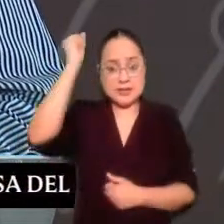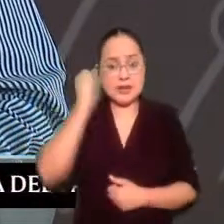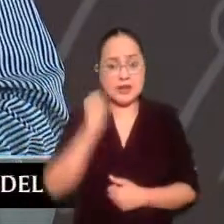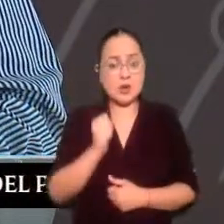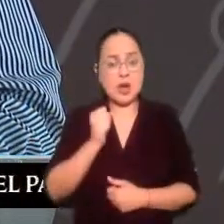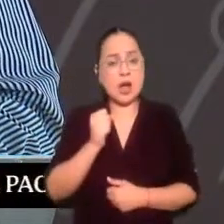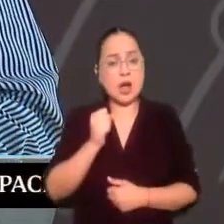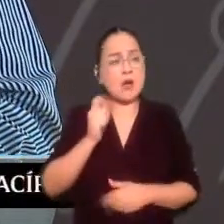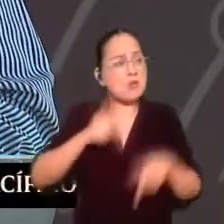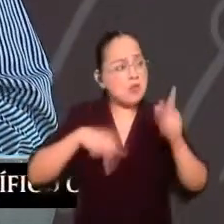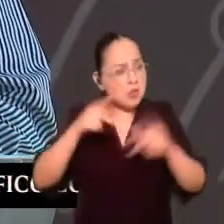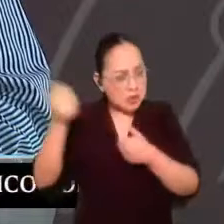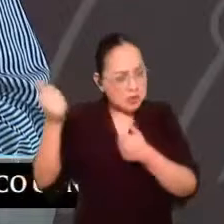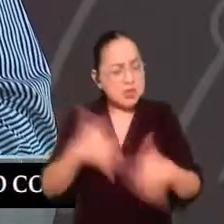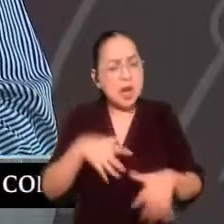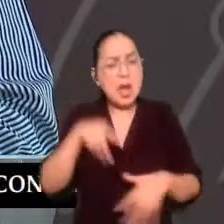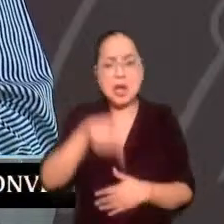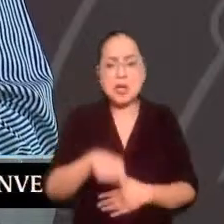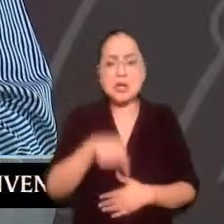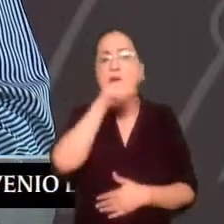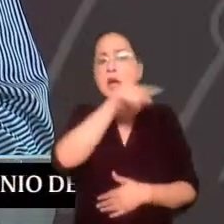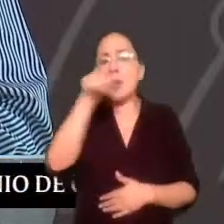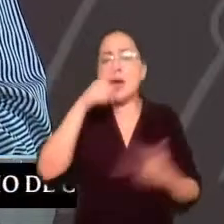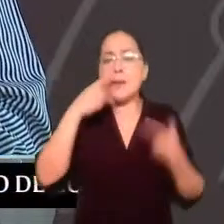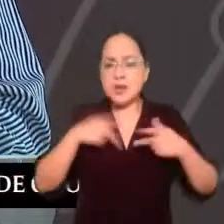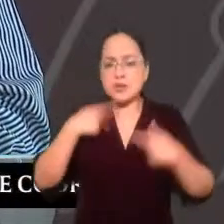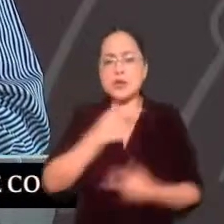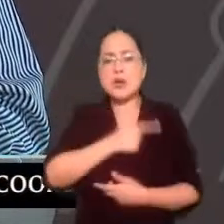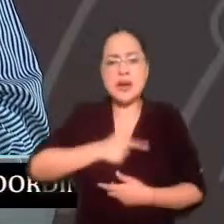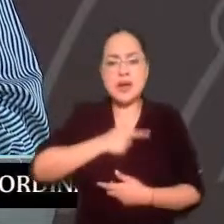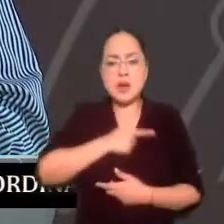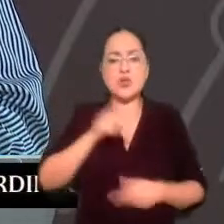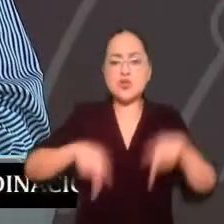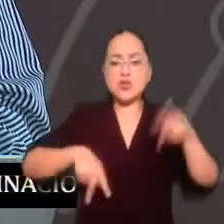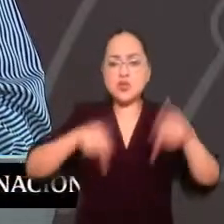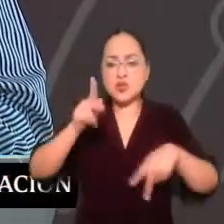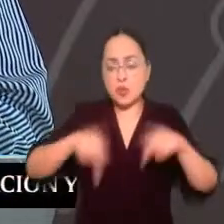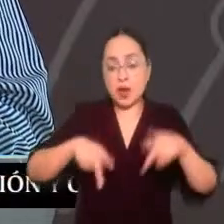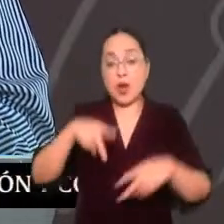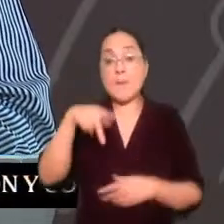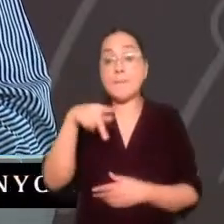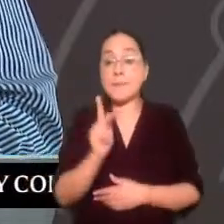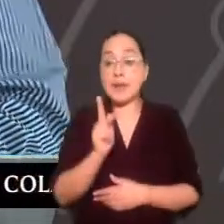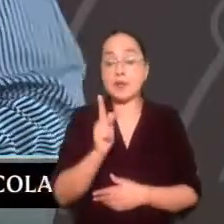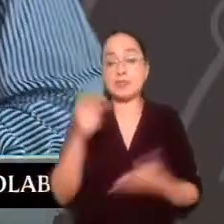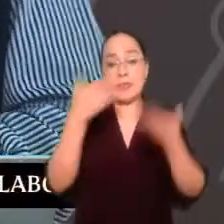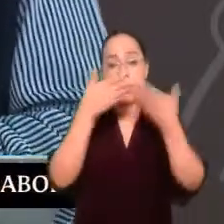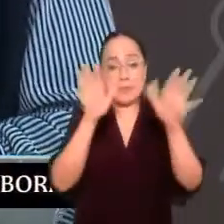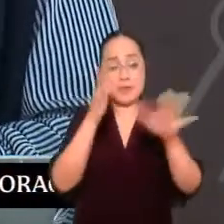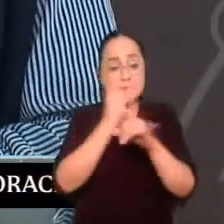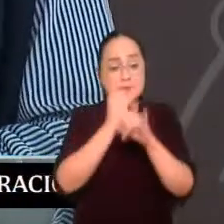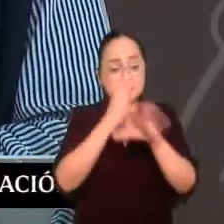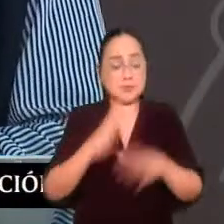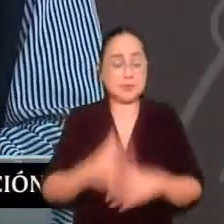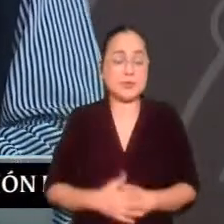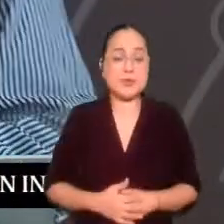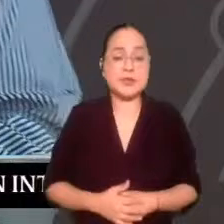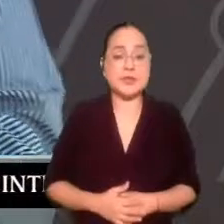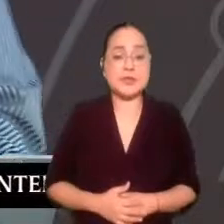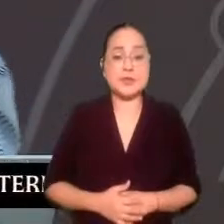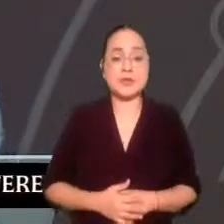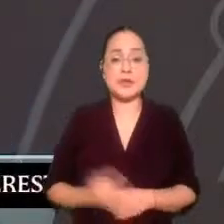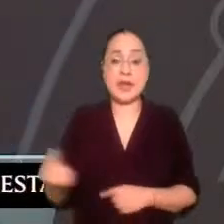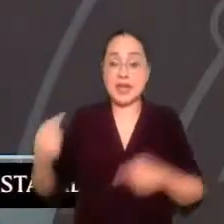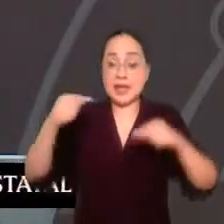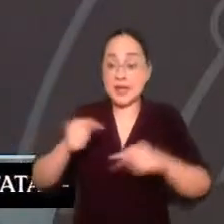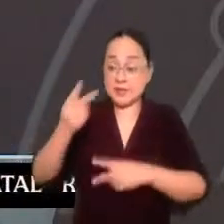traigo. Le gusta a la gente el fútbol transparente. En primer lugar, pues no me quieran venir para acá nada más porque no